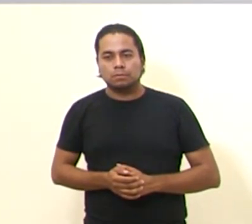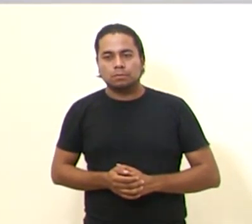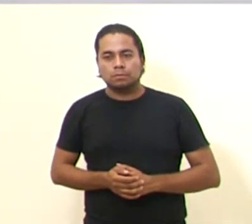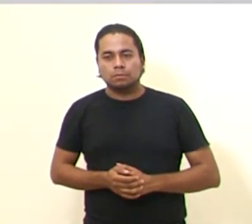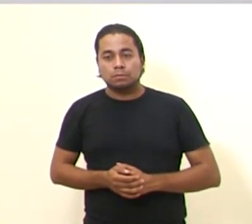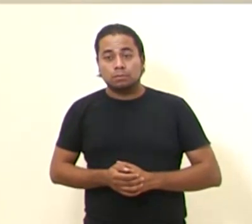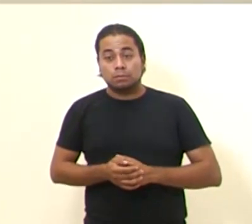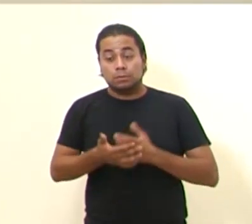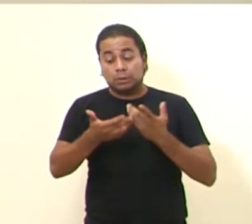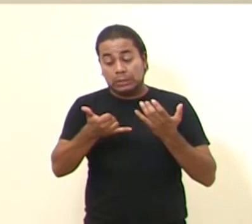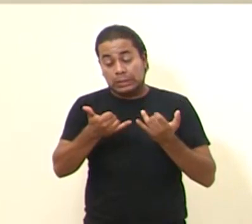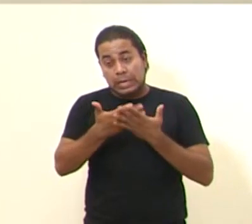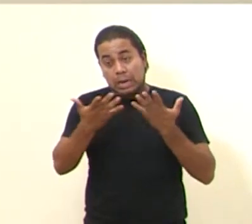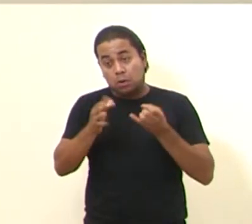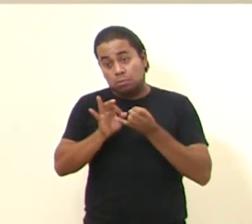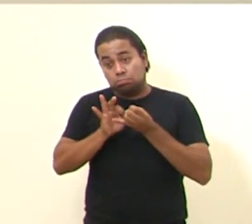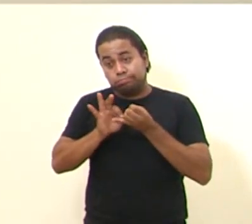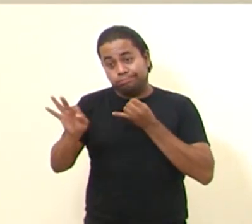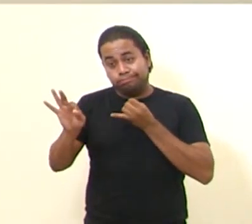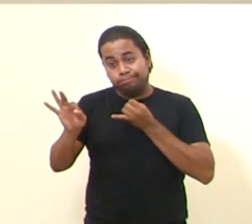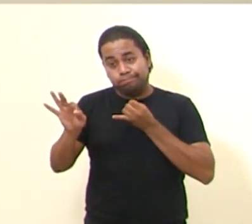Y por último,